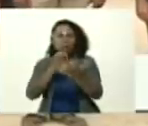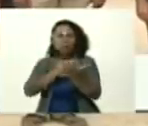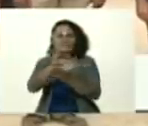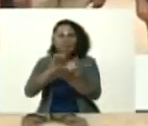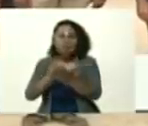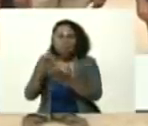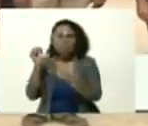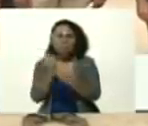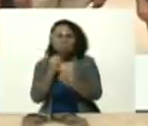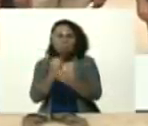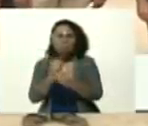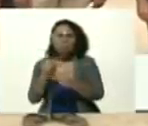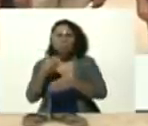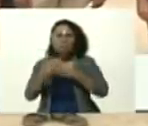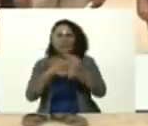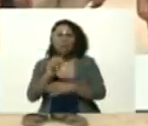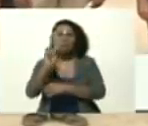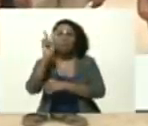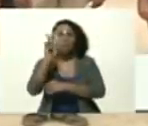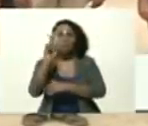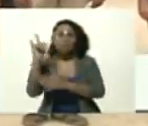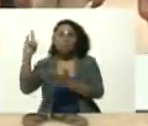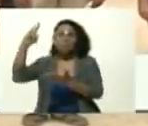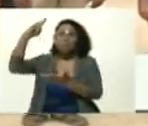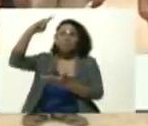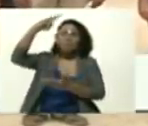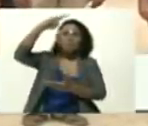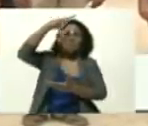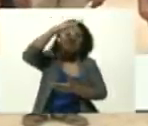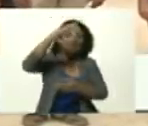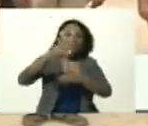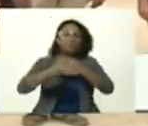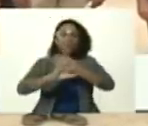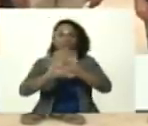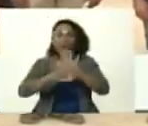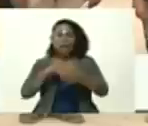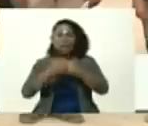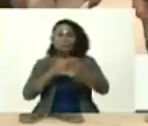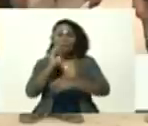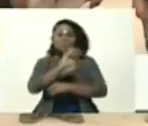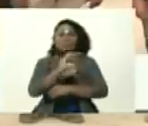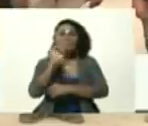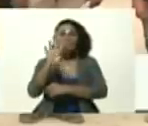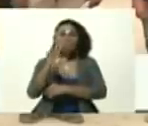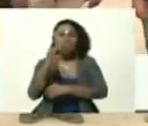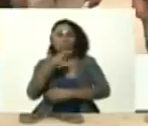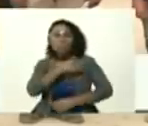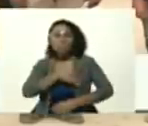Operacional. Llegaron dos aeronaves que hemos ya realizado 24 misiones,